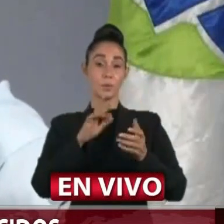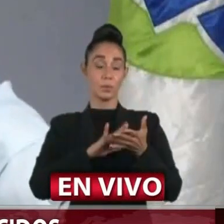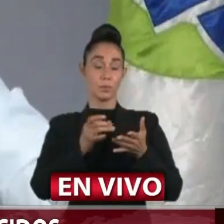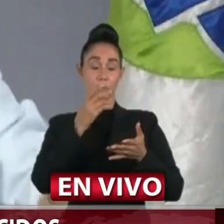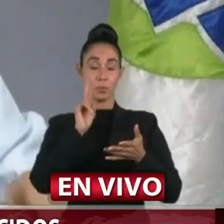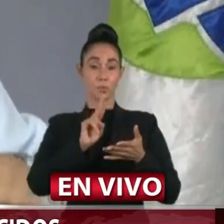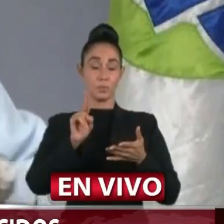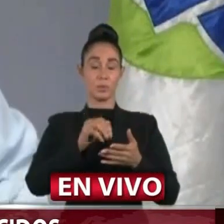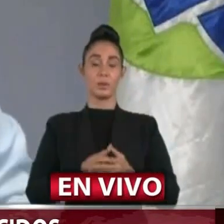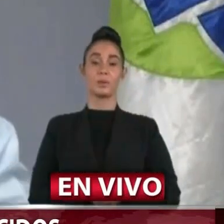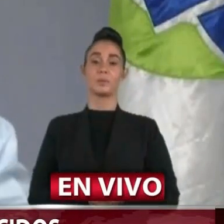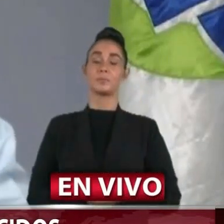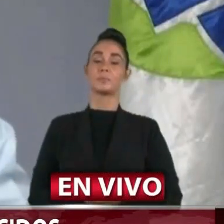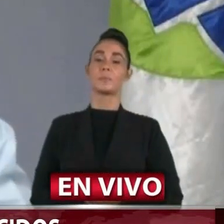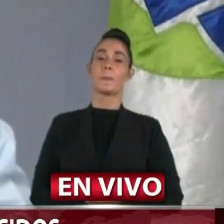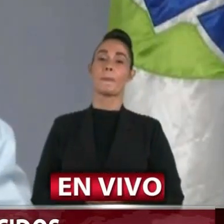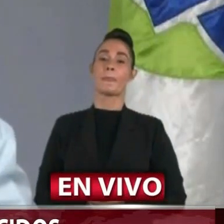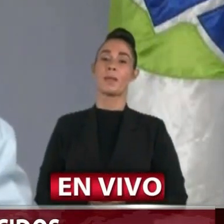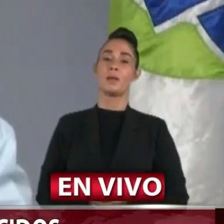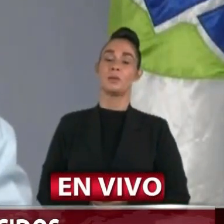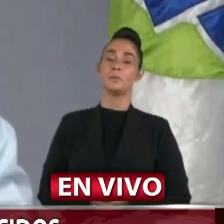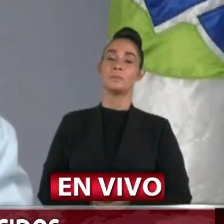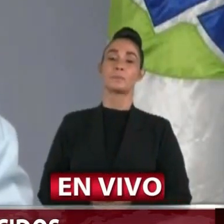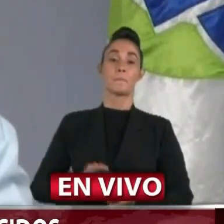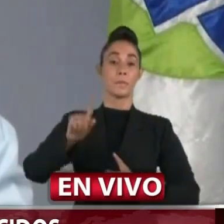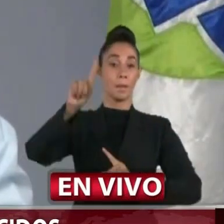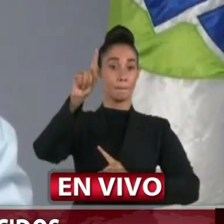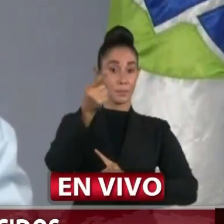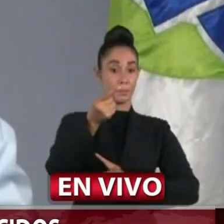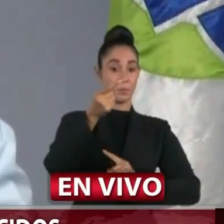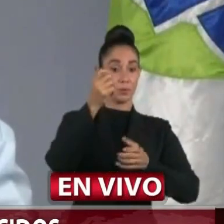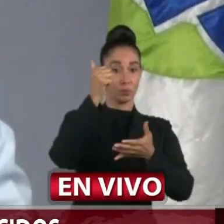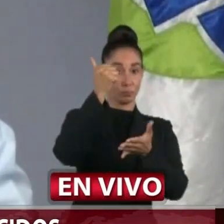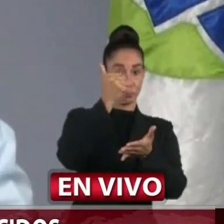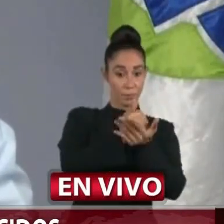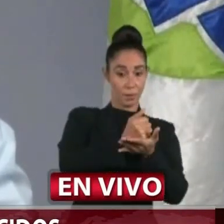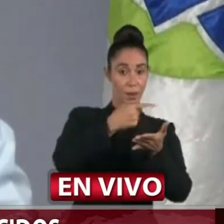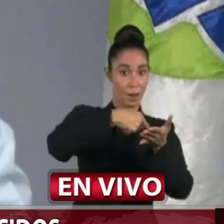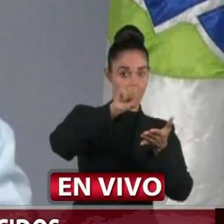que, como ustedes saben, deben pasar por el CONAVIOS para su aprobación.